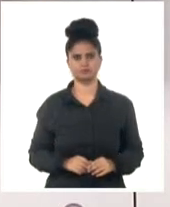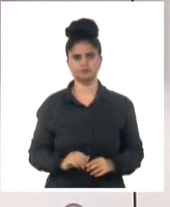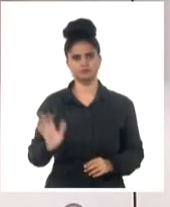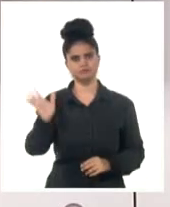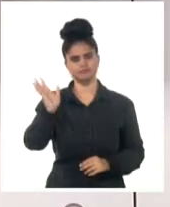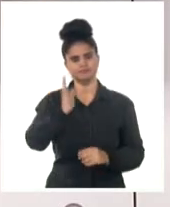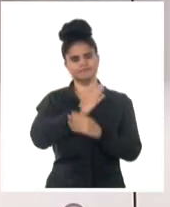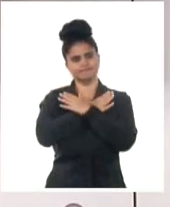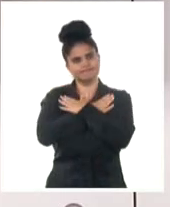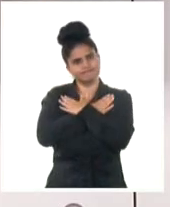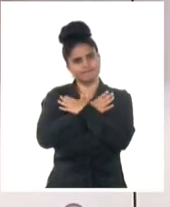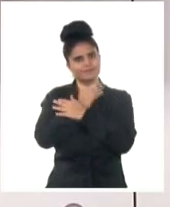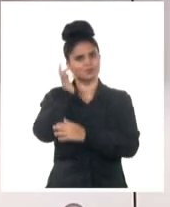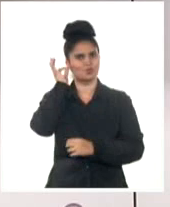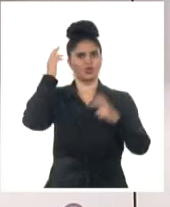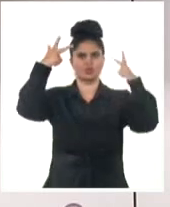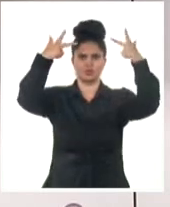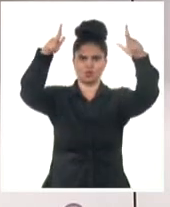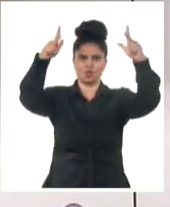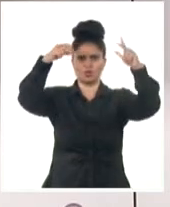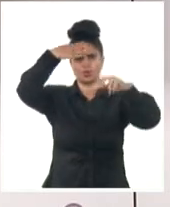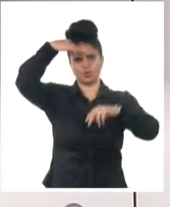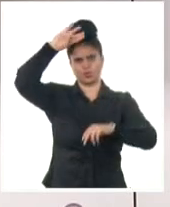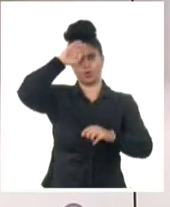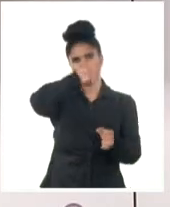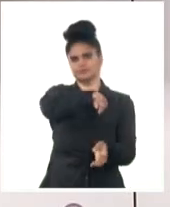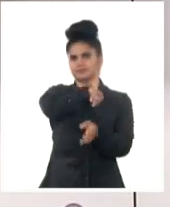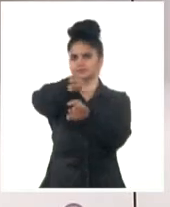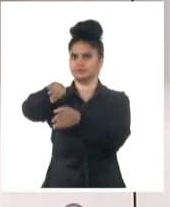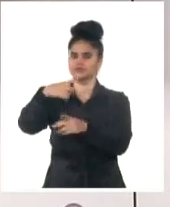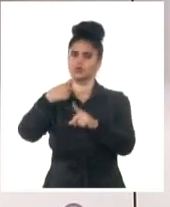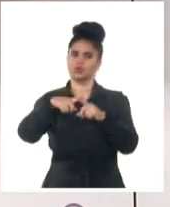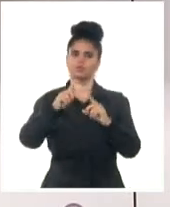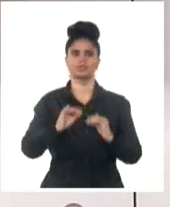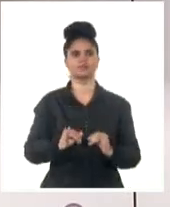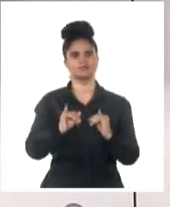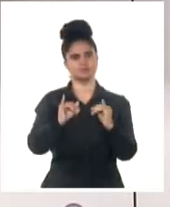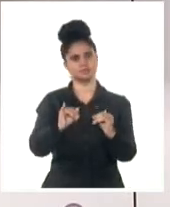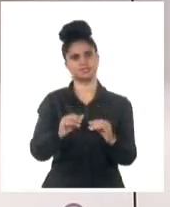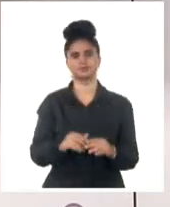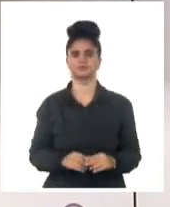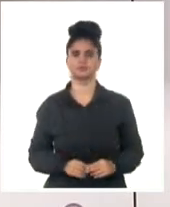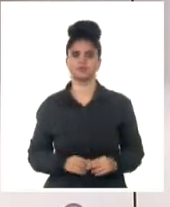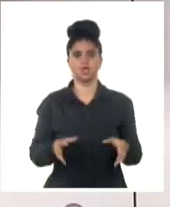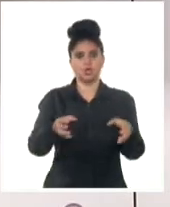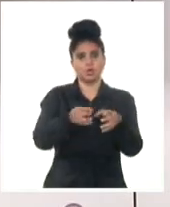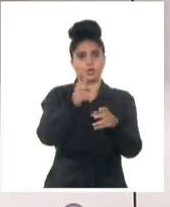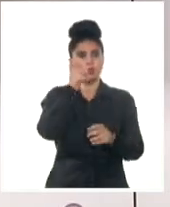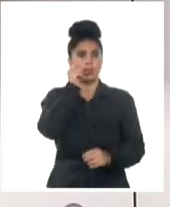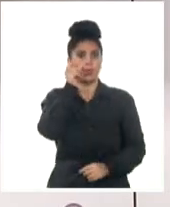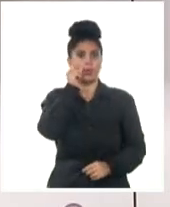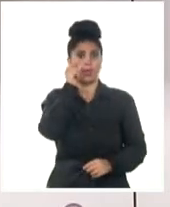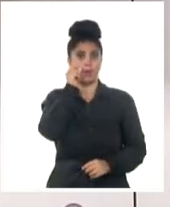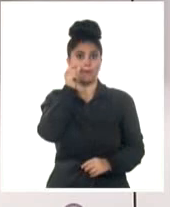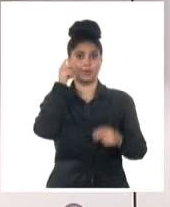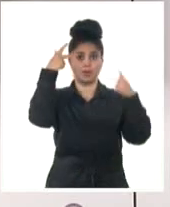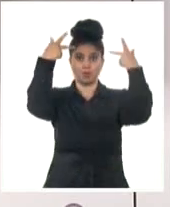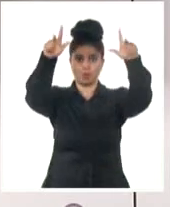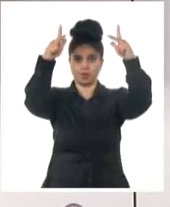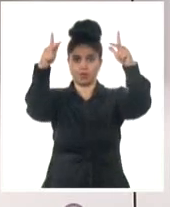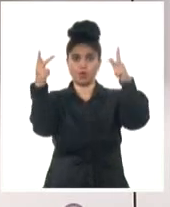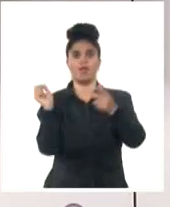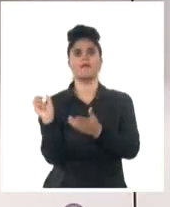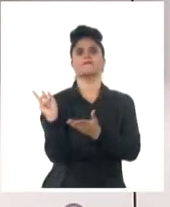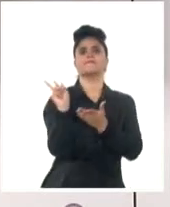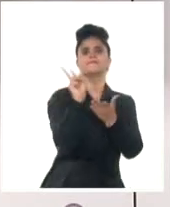siempre, Morena del Caribe. Vamos a pasar ahora a otros deportes. La selección masculina cubana de voleibol viaja rumbo a